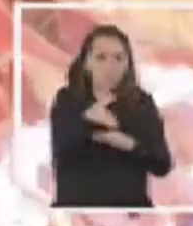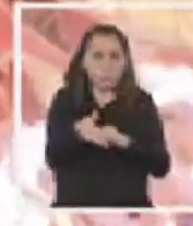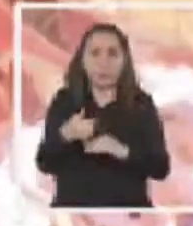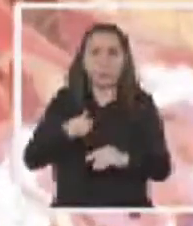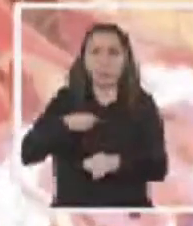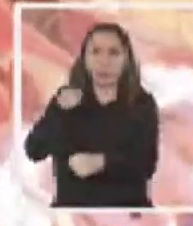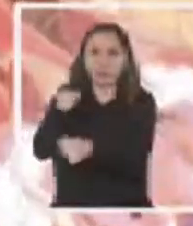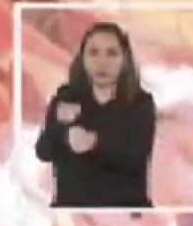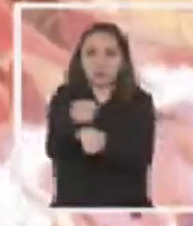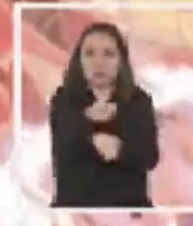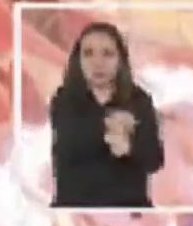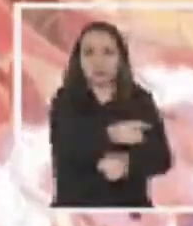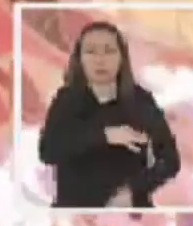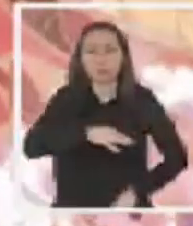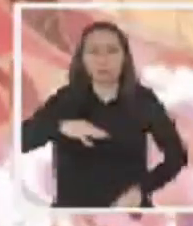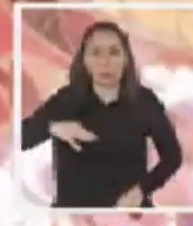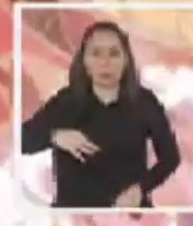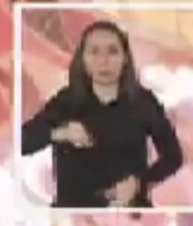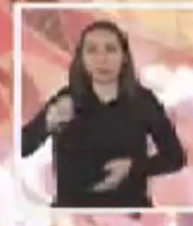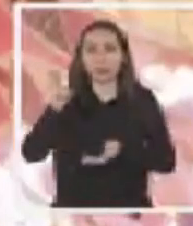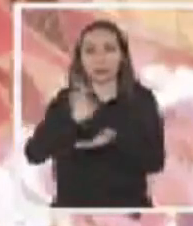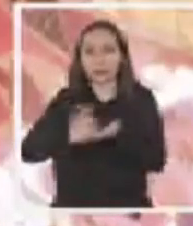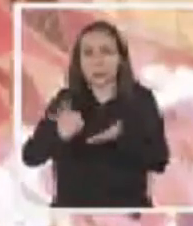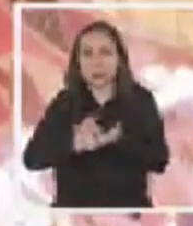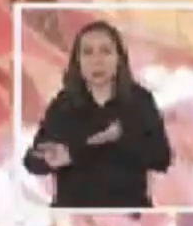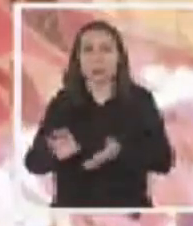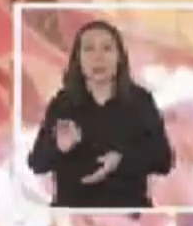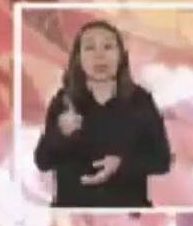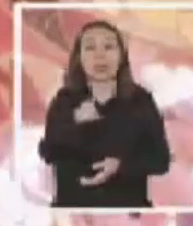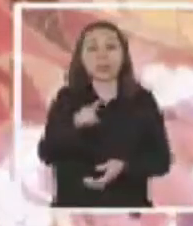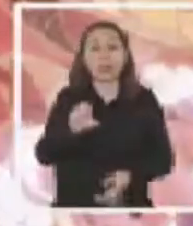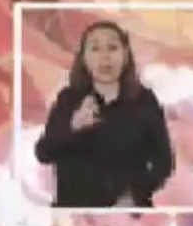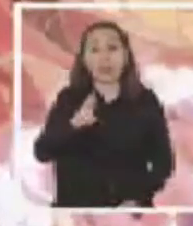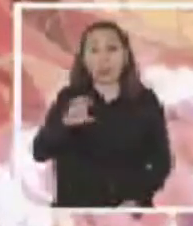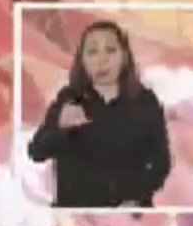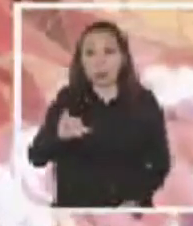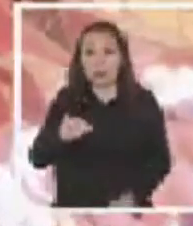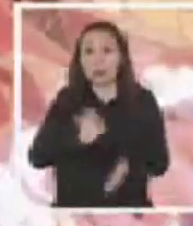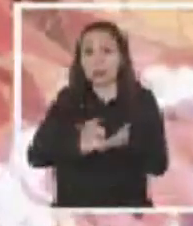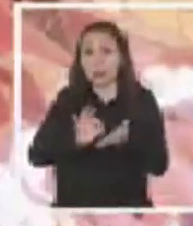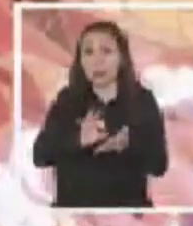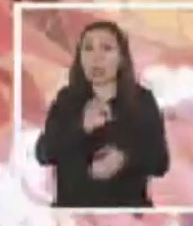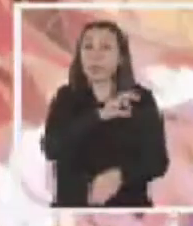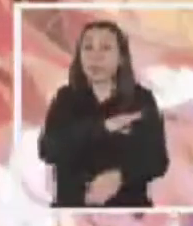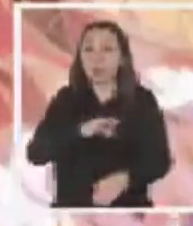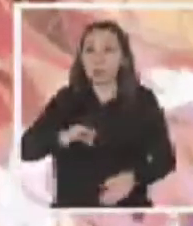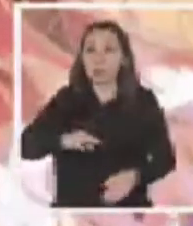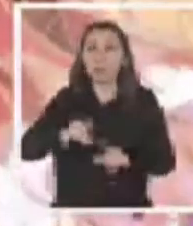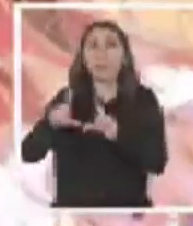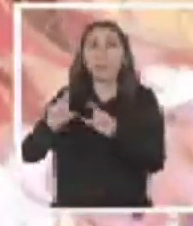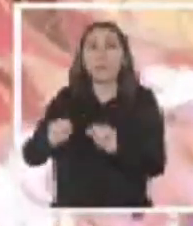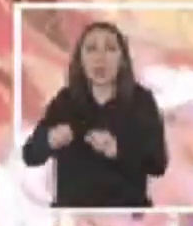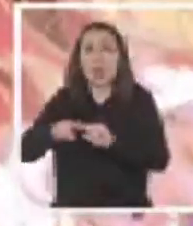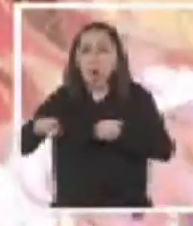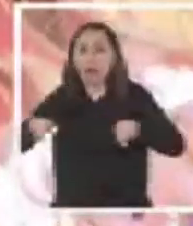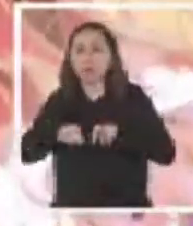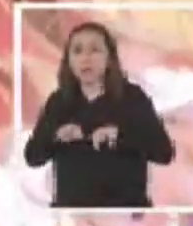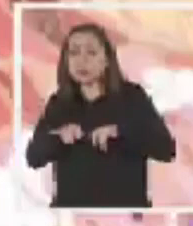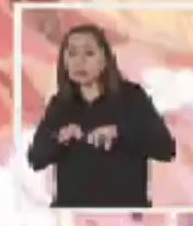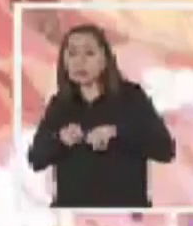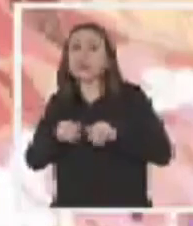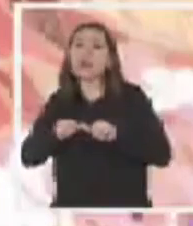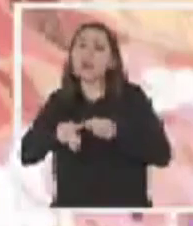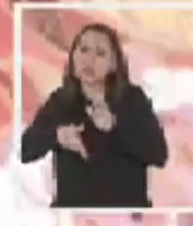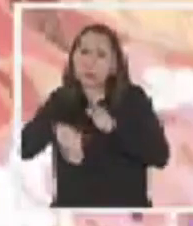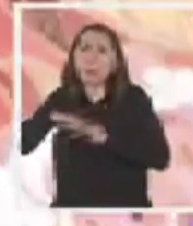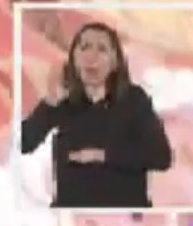a los ministros a los subsecretarios a los seremis en todo chile es menos oficina más calle estemos